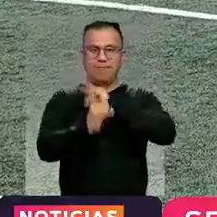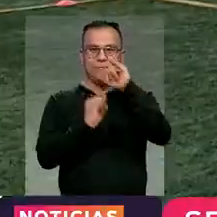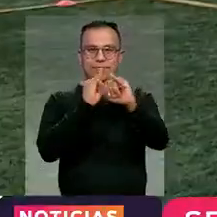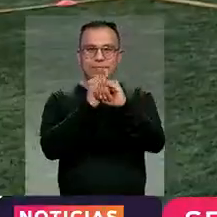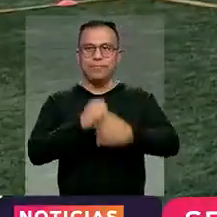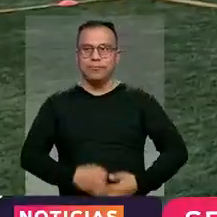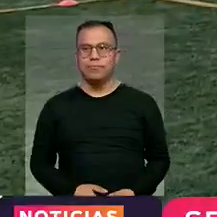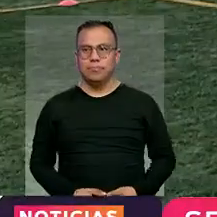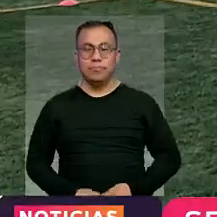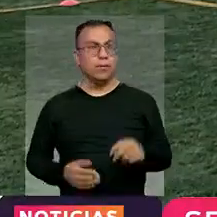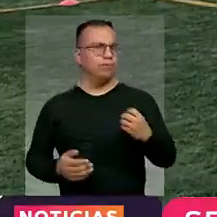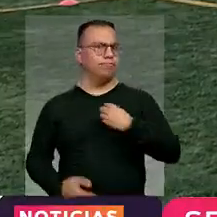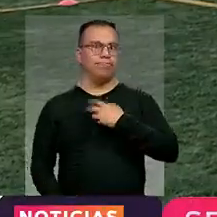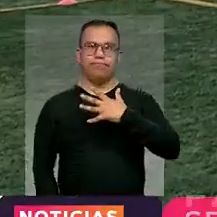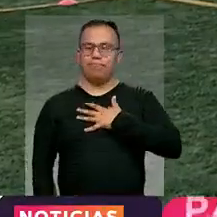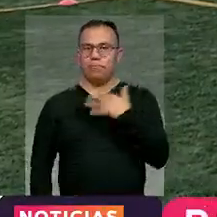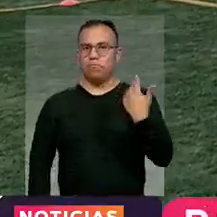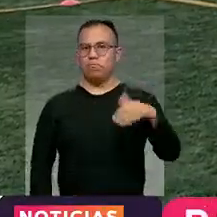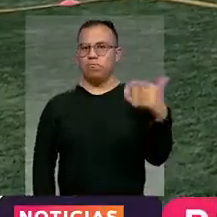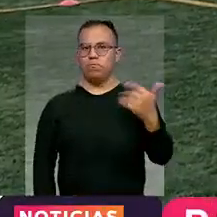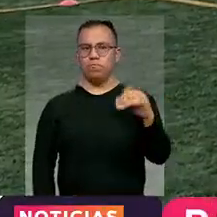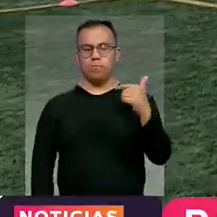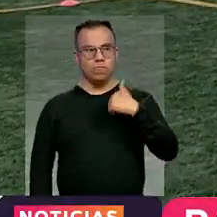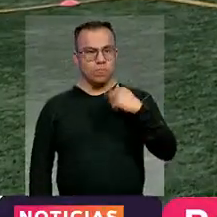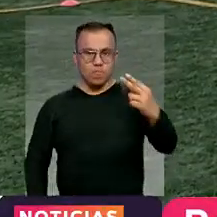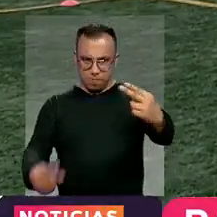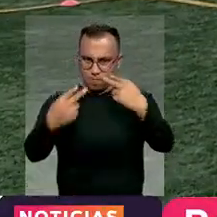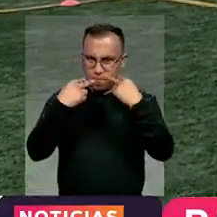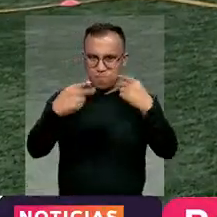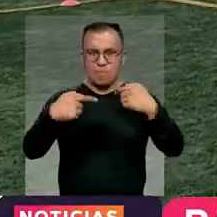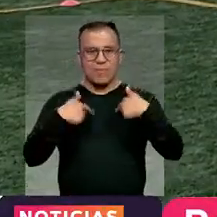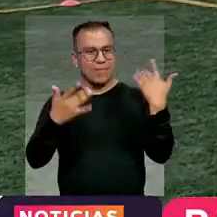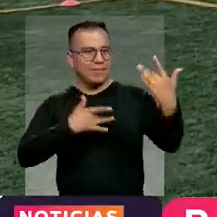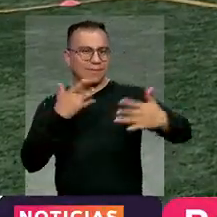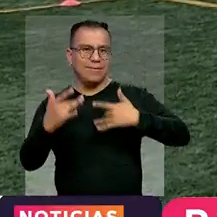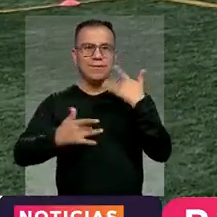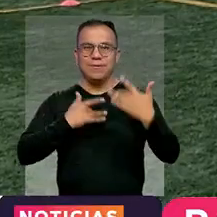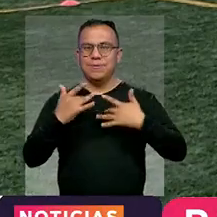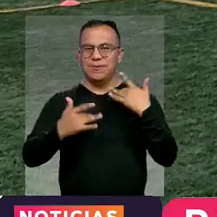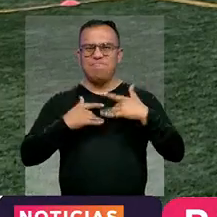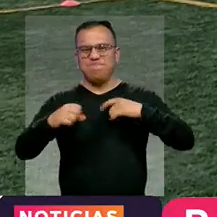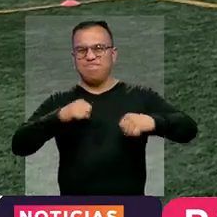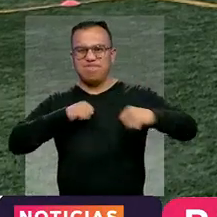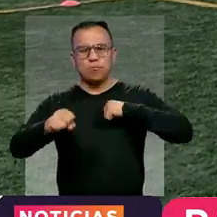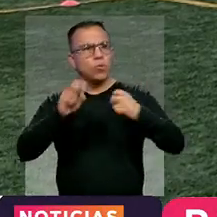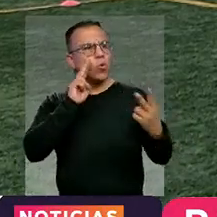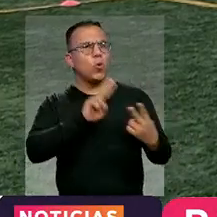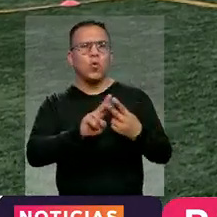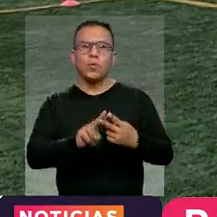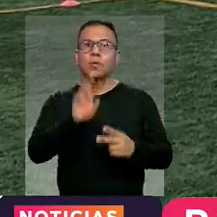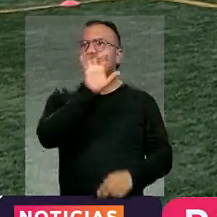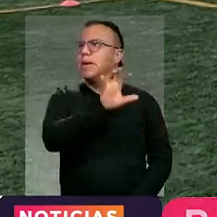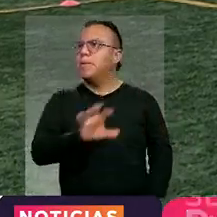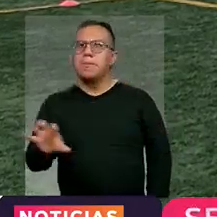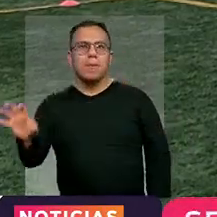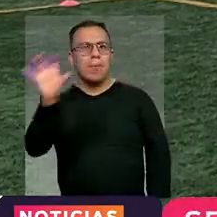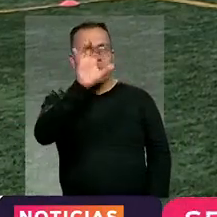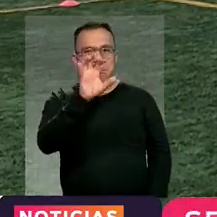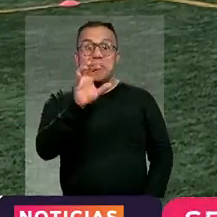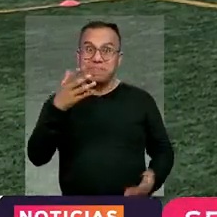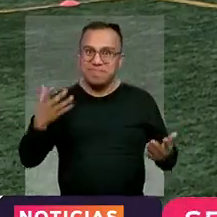internacional. Es una oportunidad muy grande para que nos vean, para disfrutar, para conocer países y que esto se